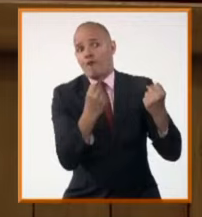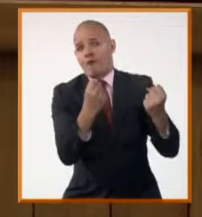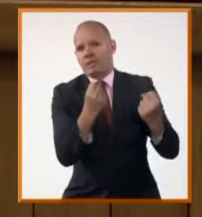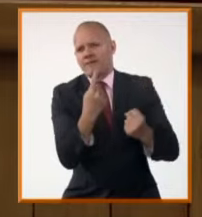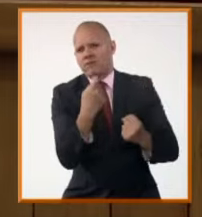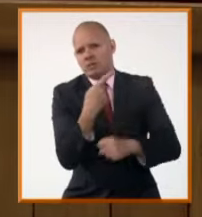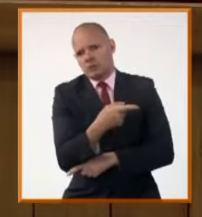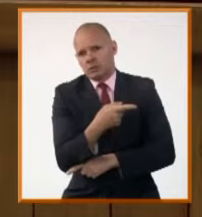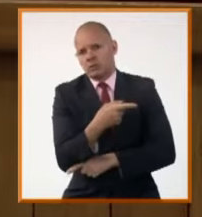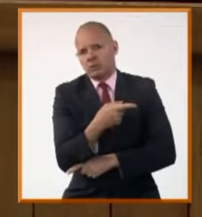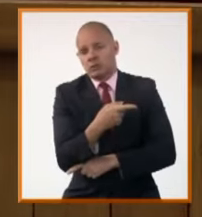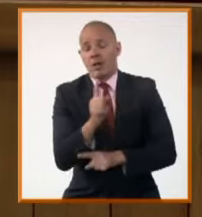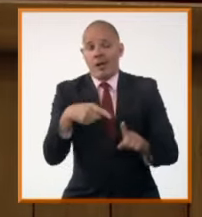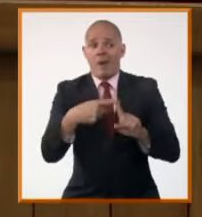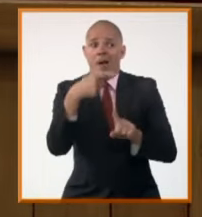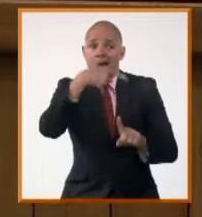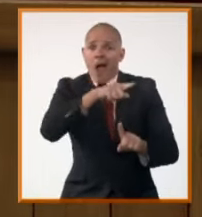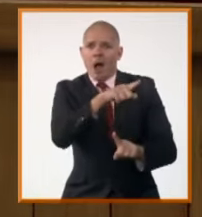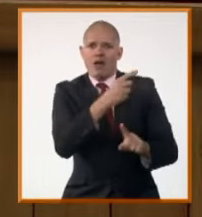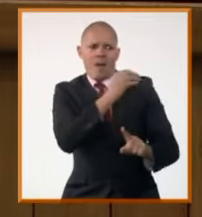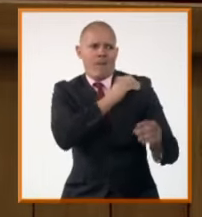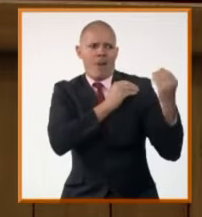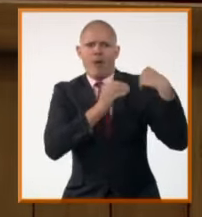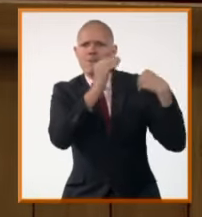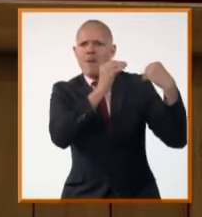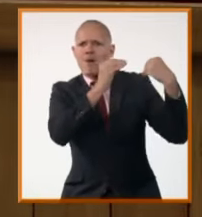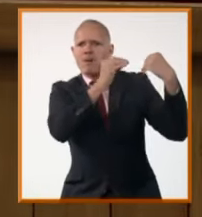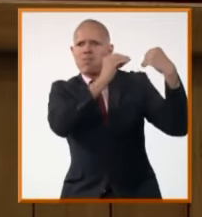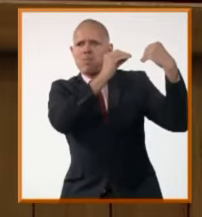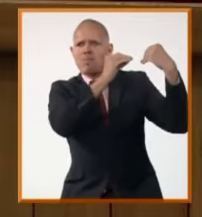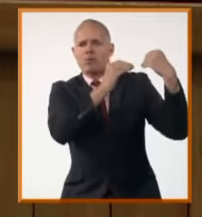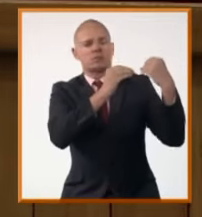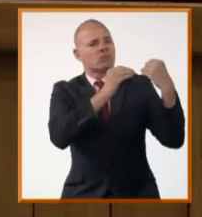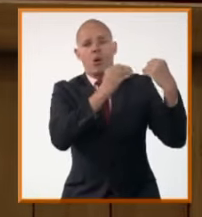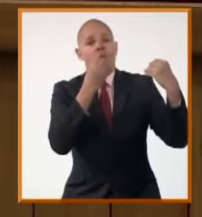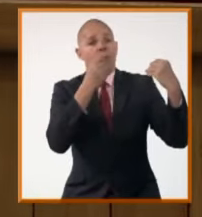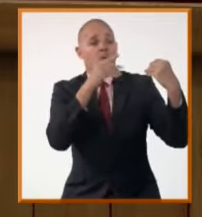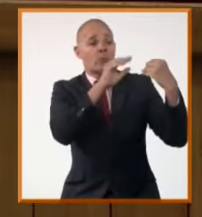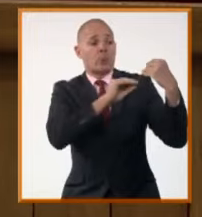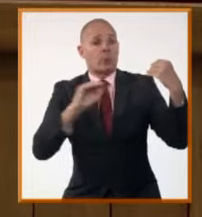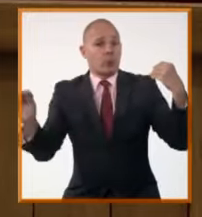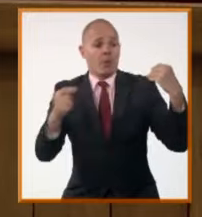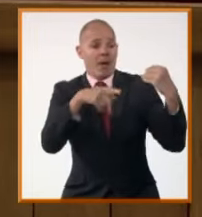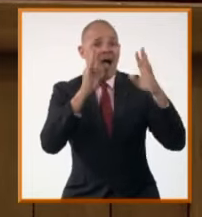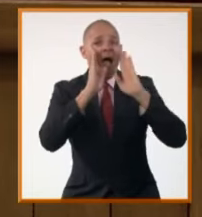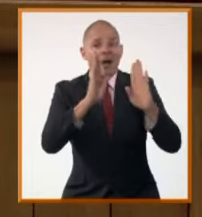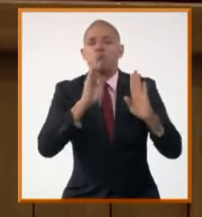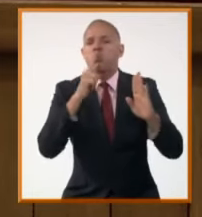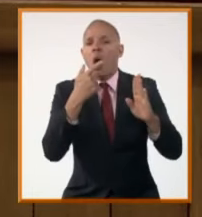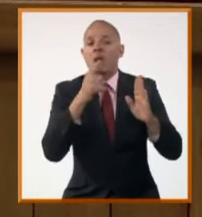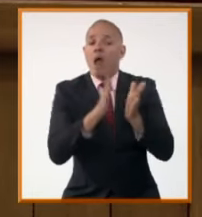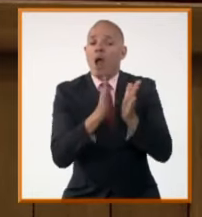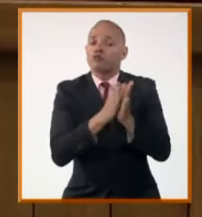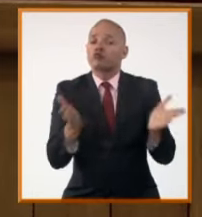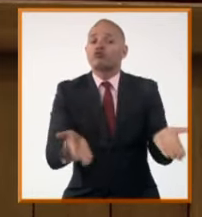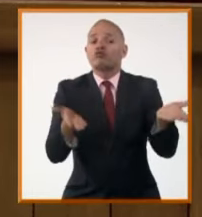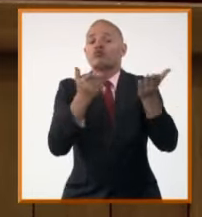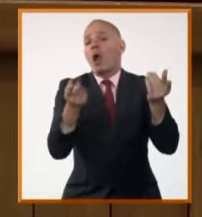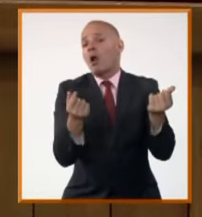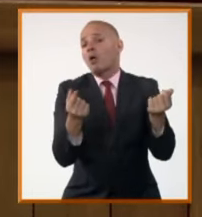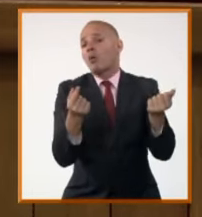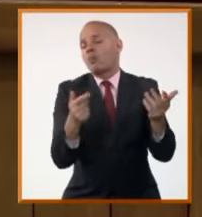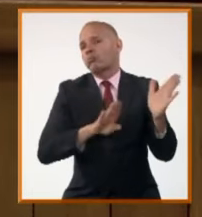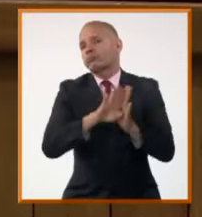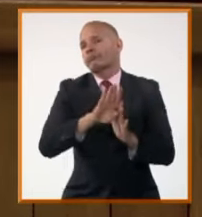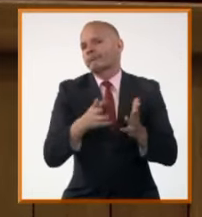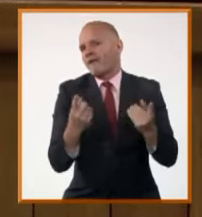que quitarle varias cosas, que lo ha separado de su actividad principal, para que se concentren en las cuestiones y que de